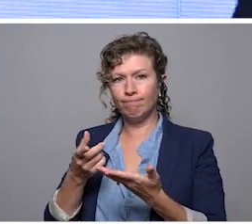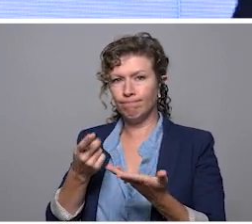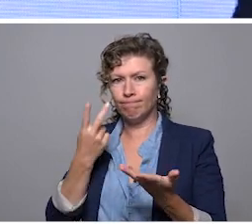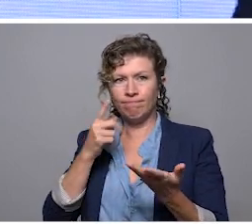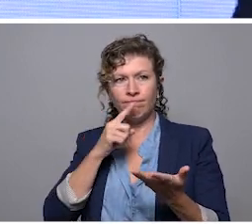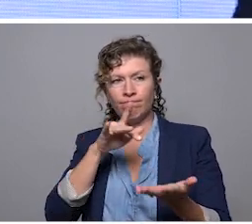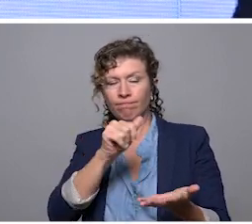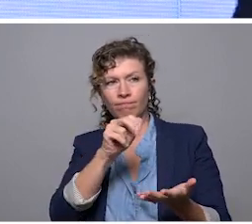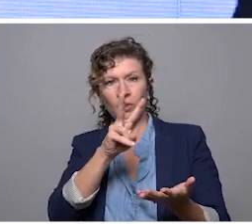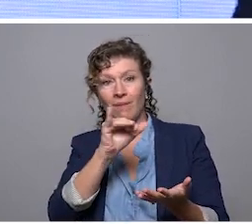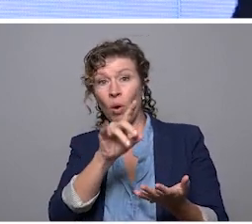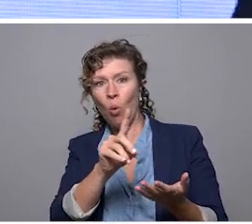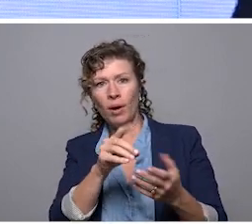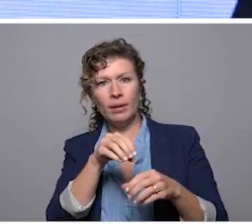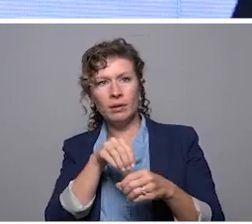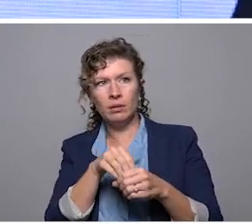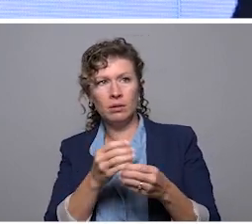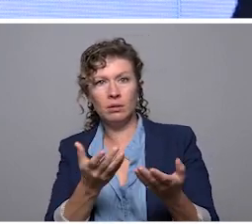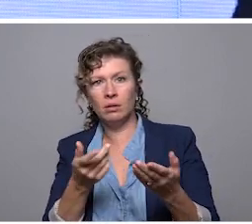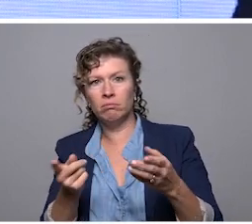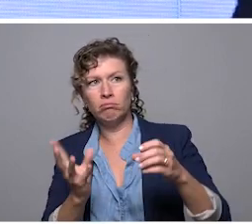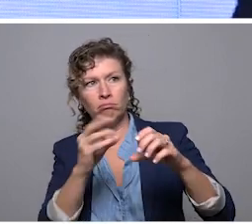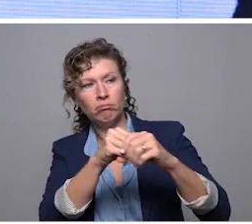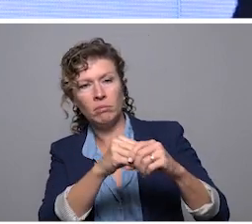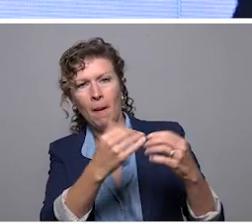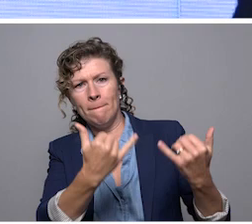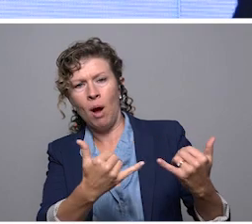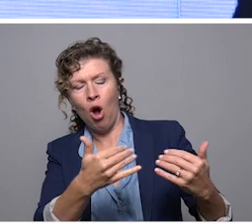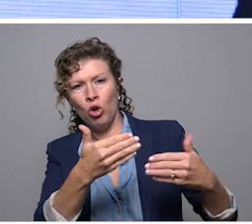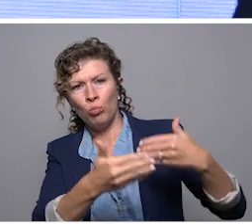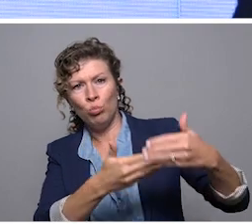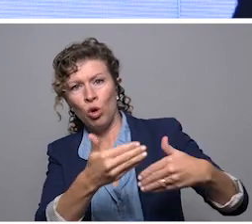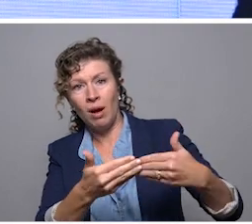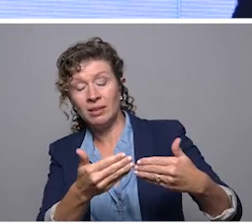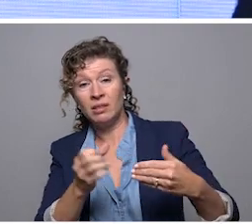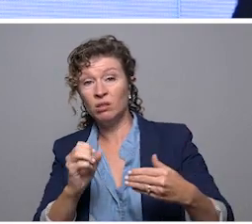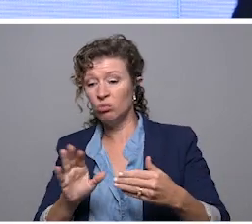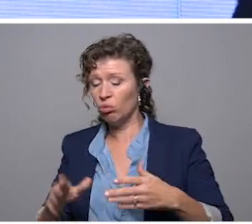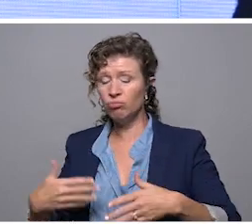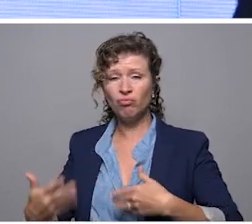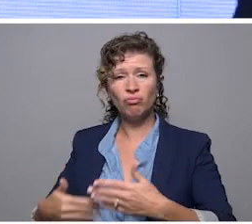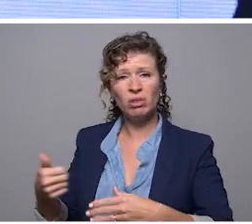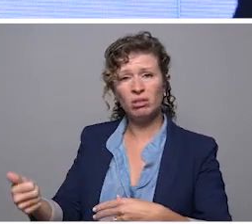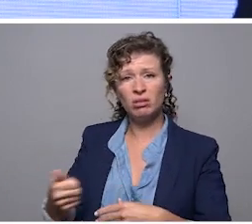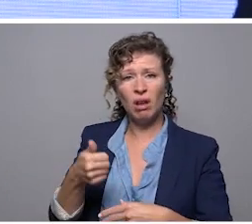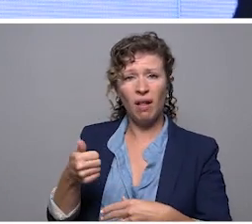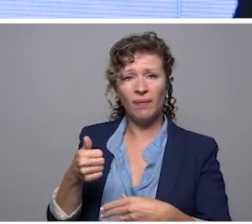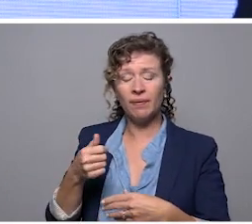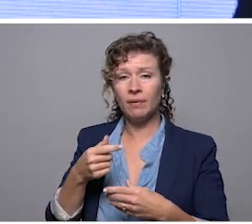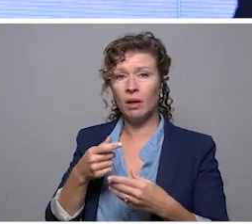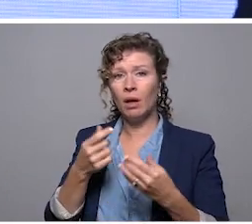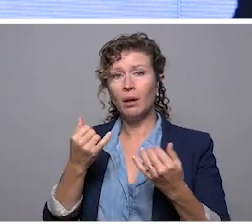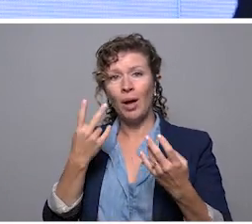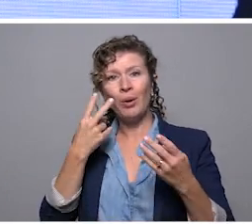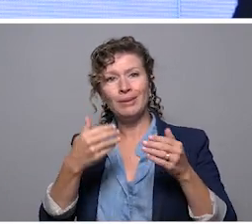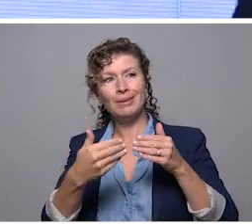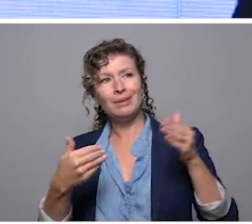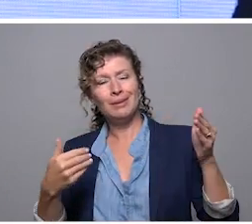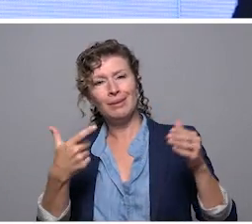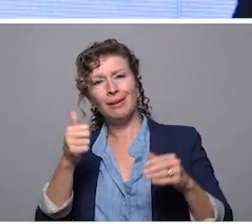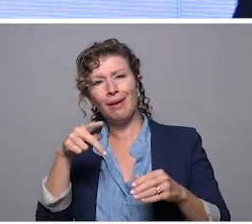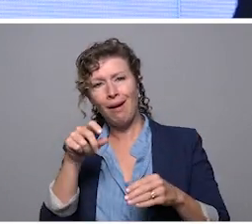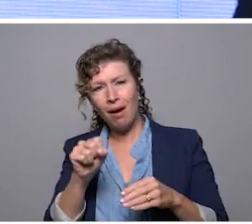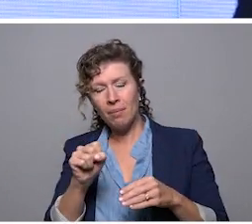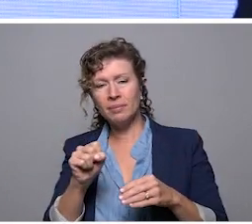los procesos han sido tan acelerados de tal manera que actualmente tenemos brechas generacionales brechas sociales